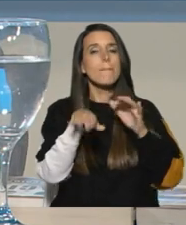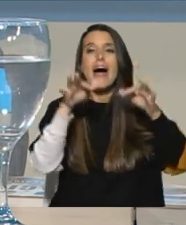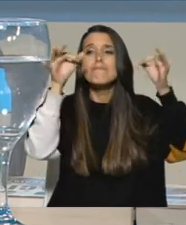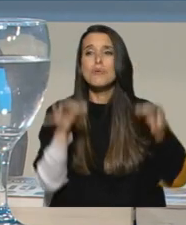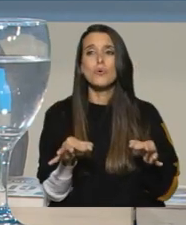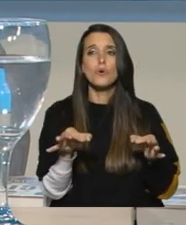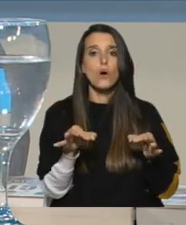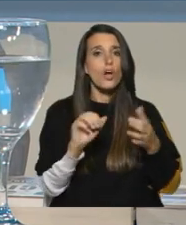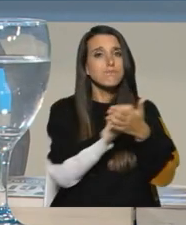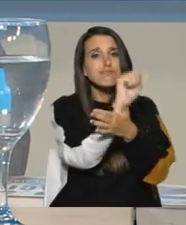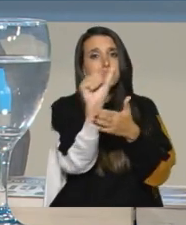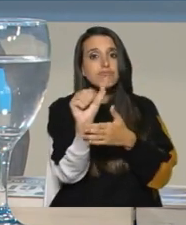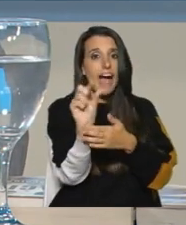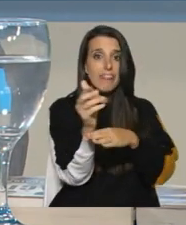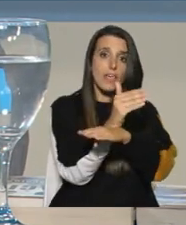exacta que he visto hasta ahora.